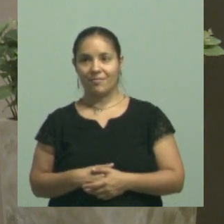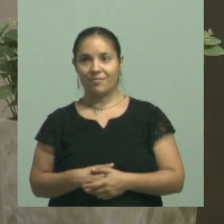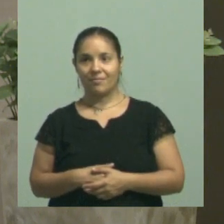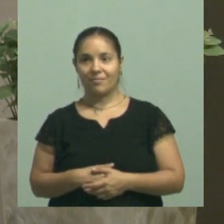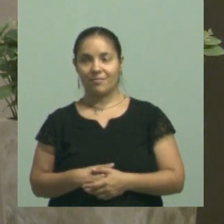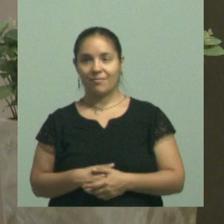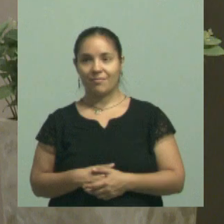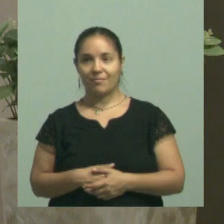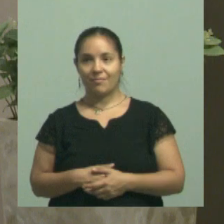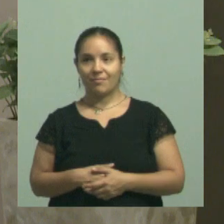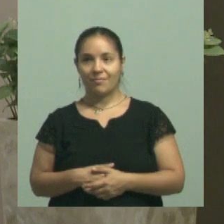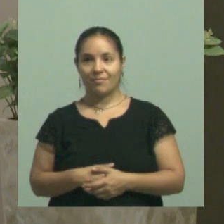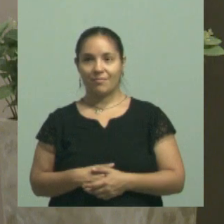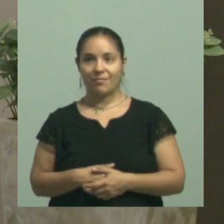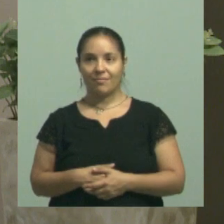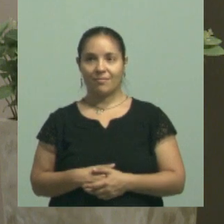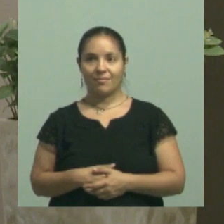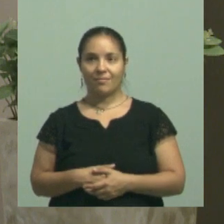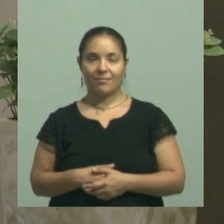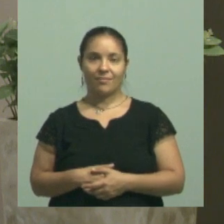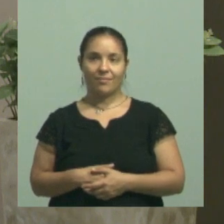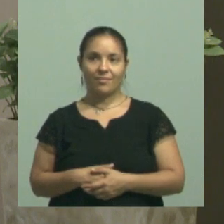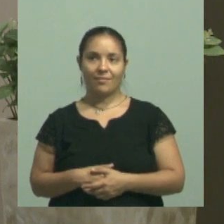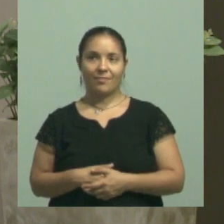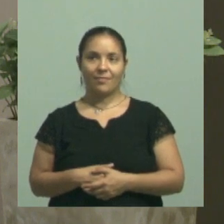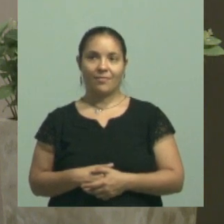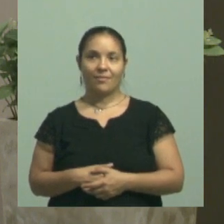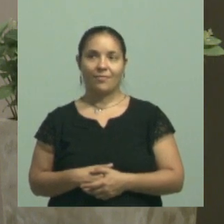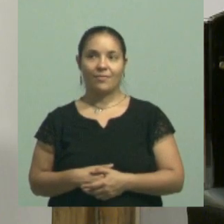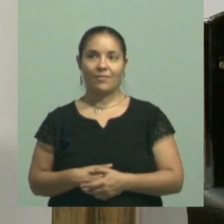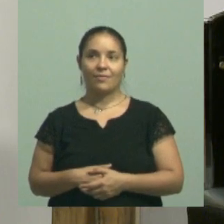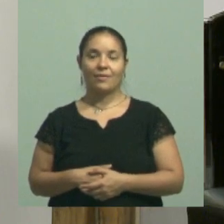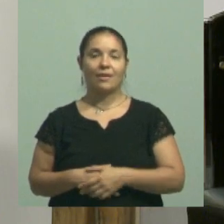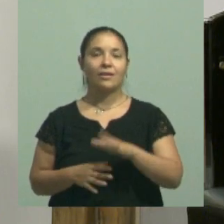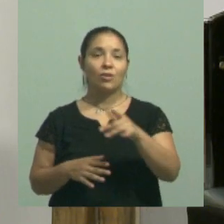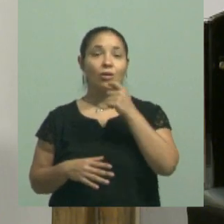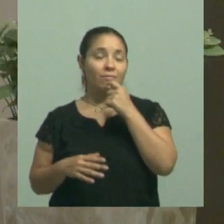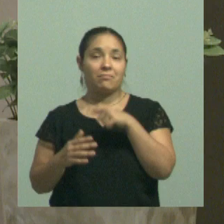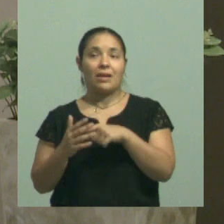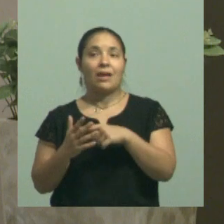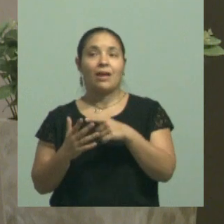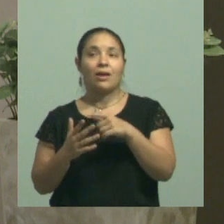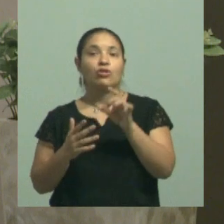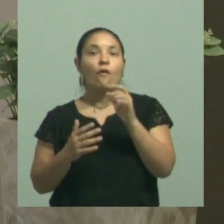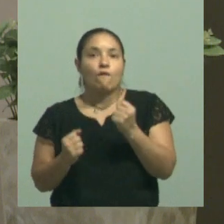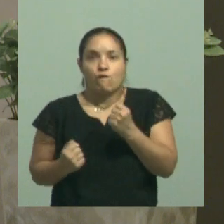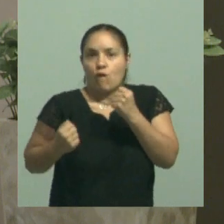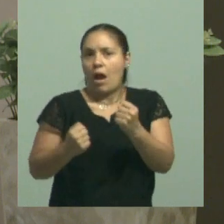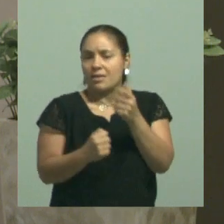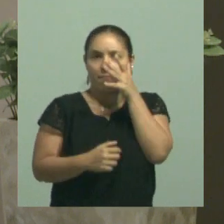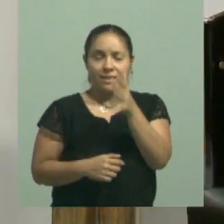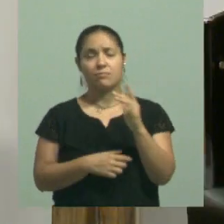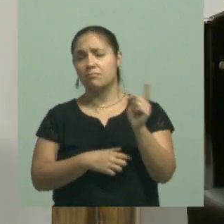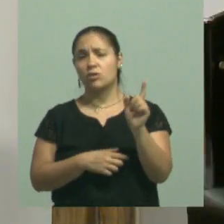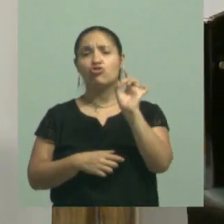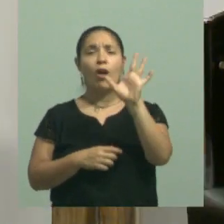que ese movimiento del atacante es ventaja para nosotros. Es ventaja. Y no necesitas mucha fuerza, solamente necesitas girar. Y la mano, no